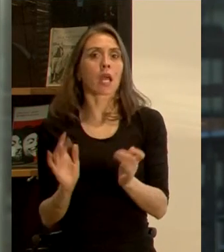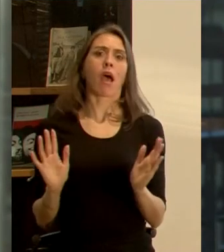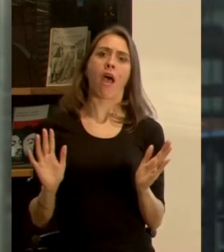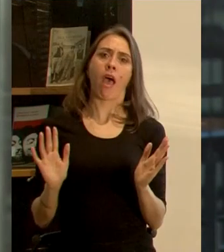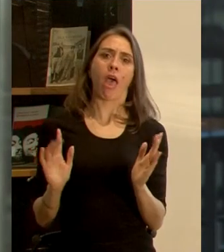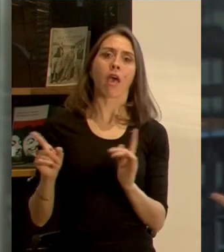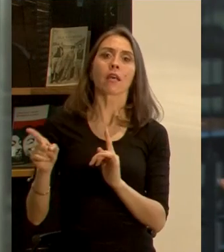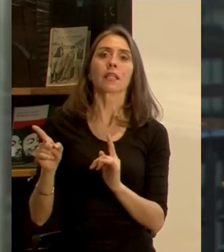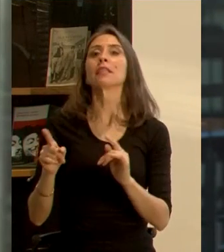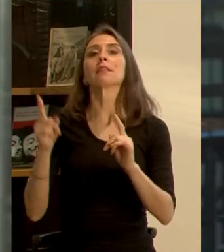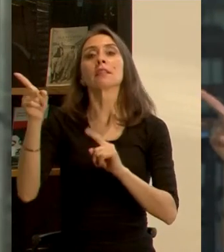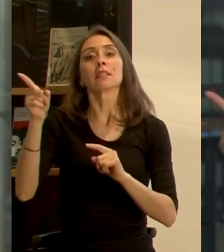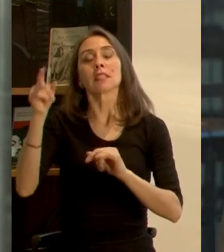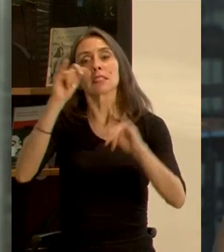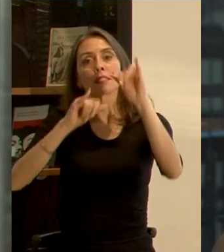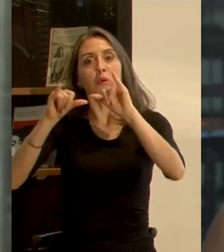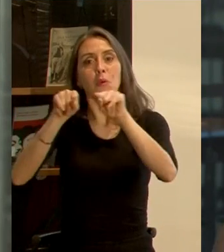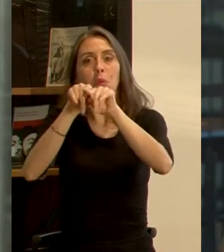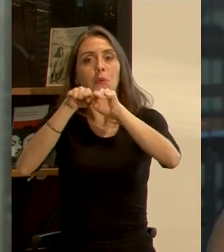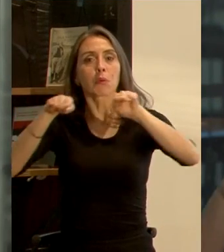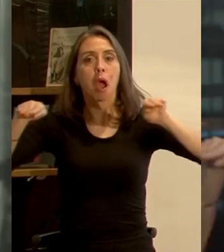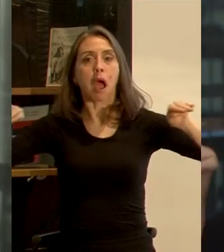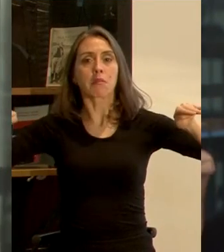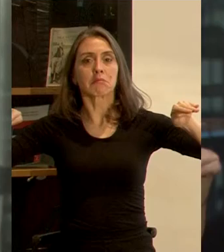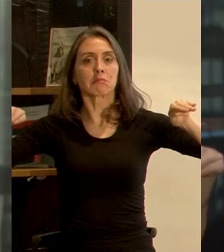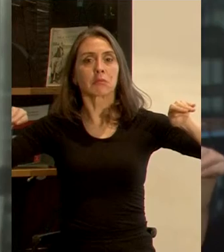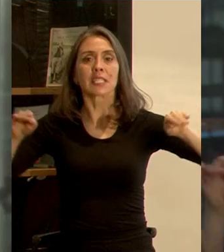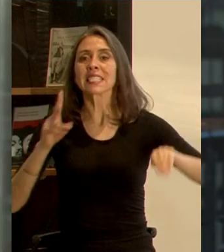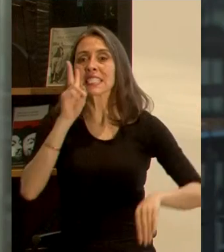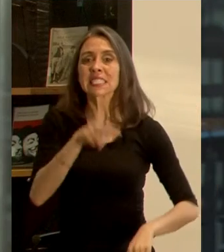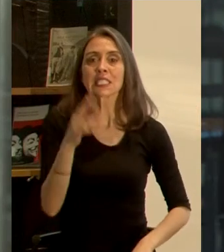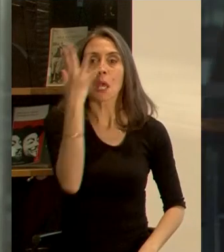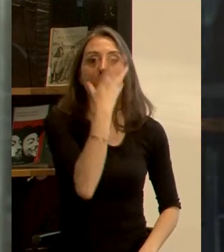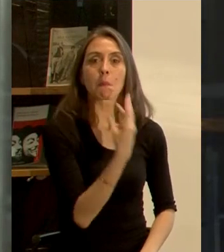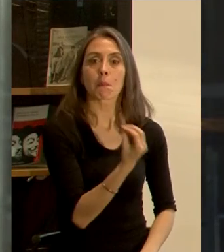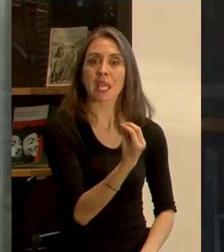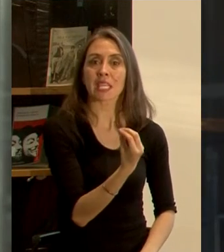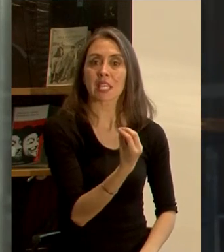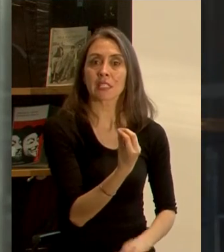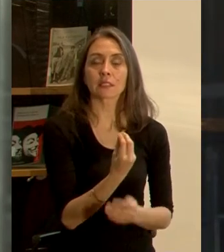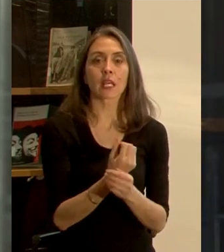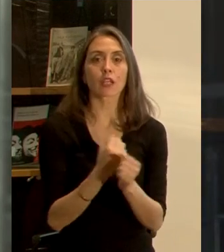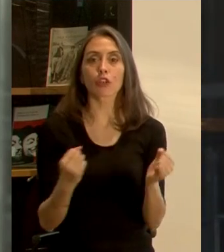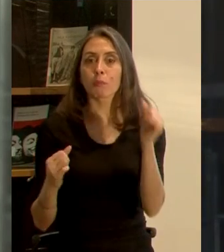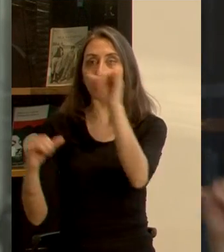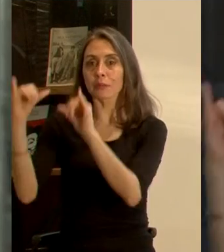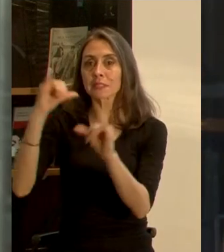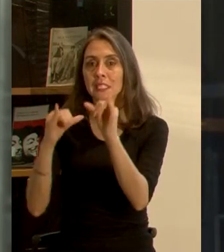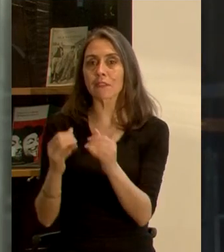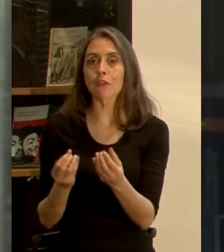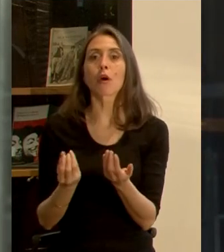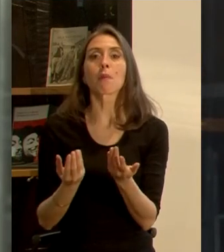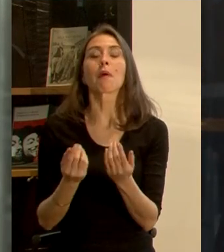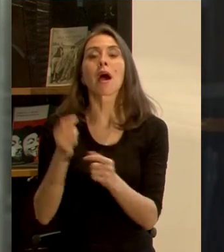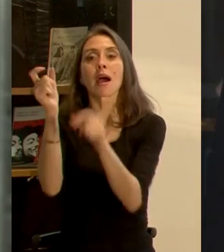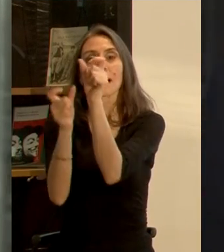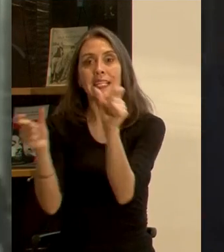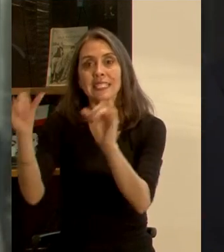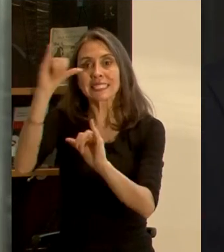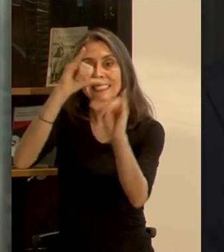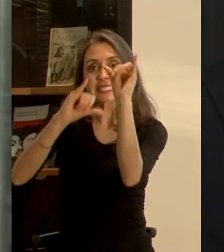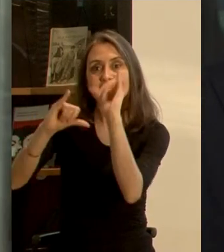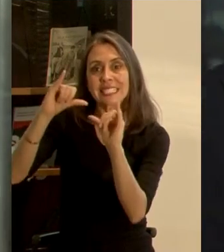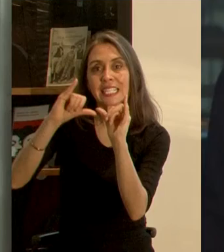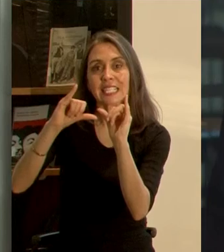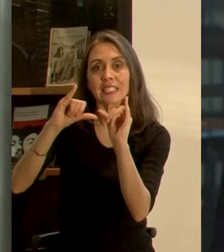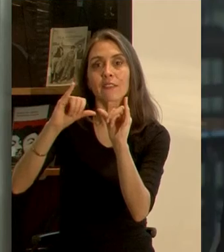ciencia sin ética. Y además, si no hay belleza, ningún niño va a ser científico. Para que ser científico y